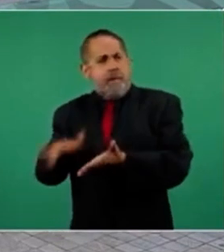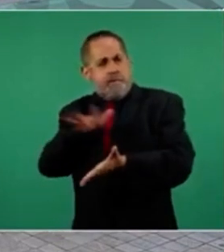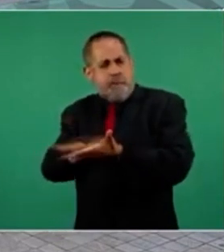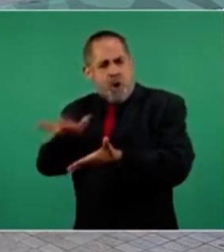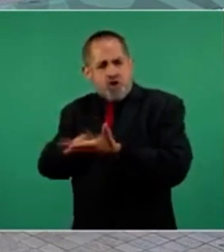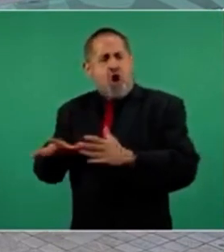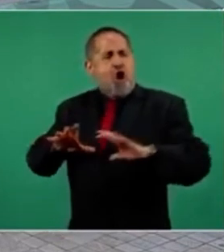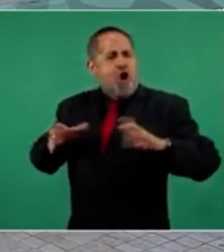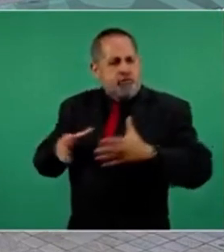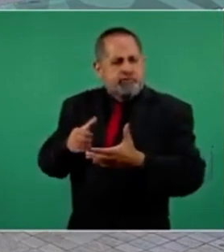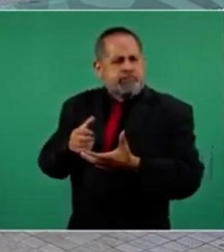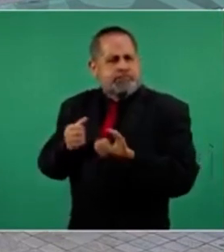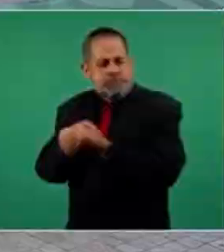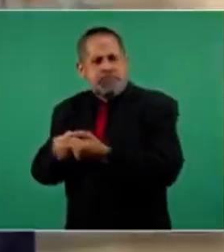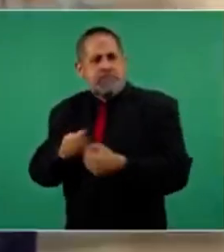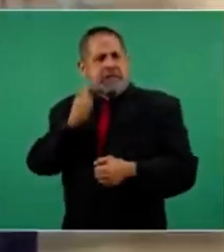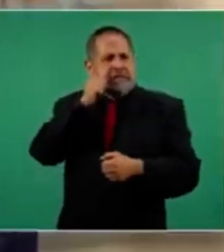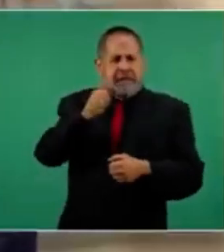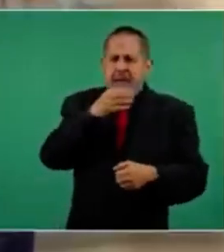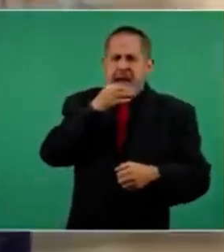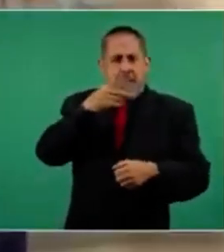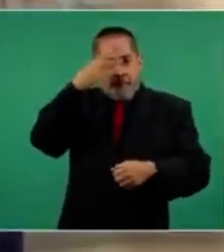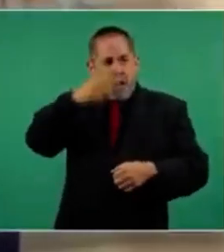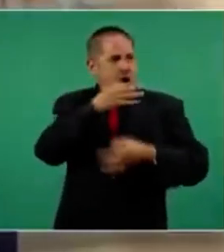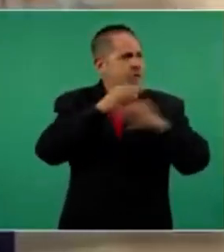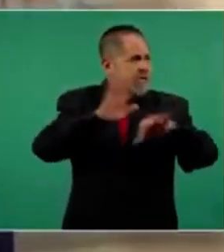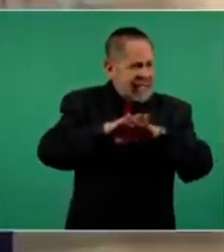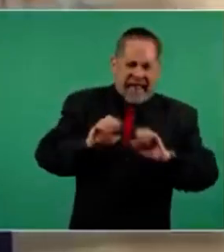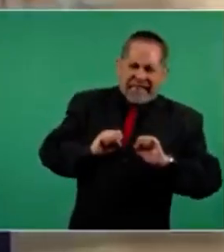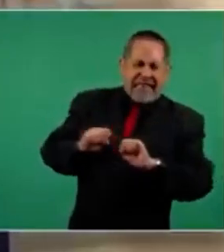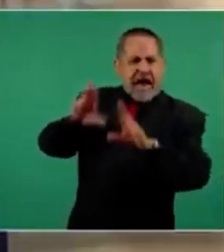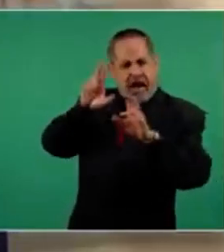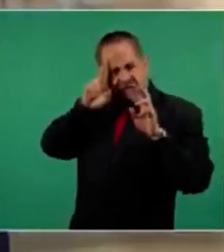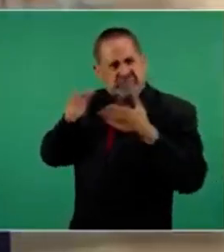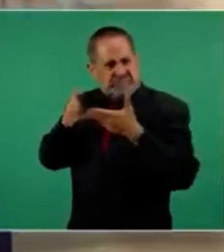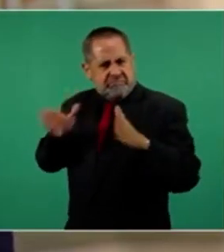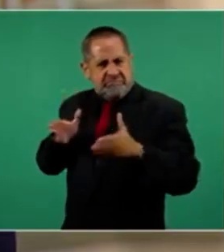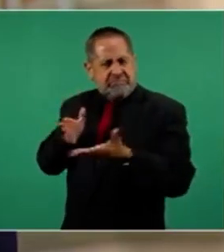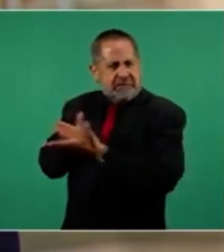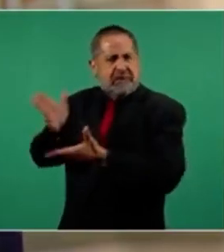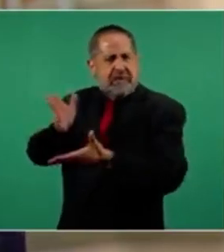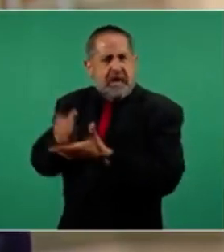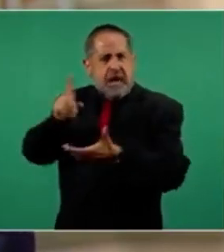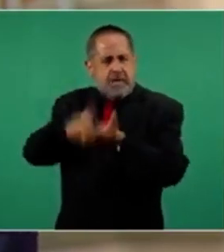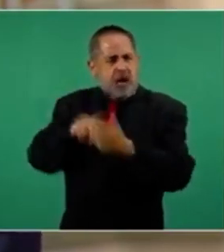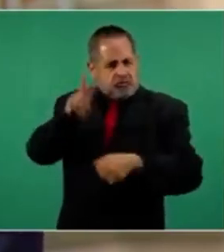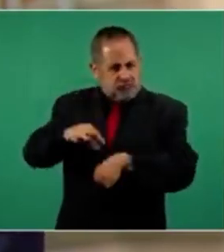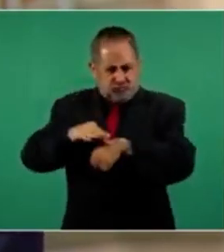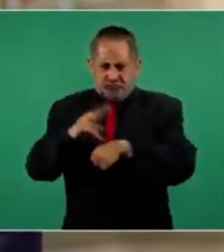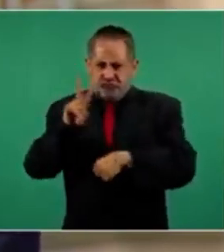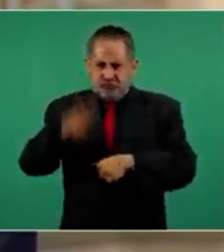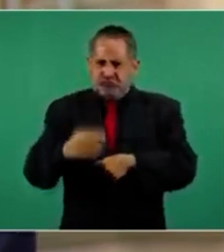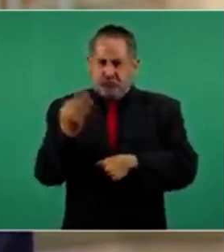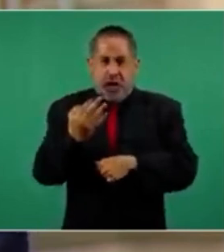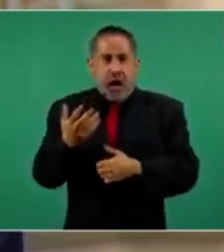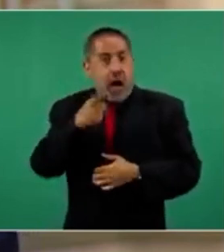por el levantamiento del bloqueo y porque se convierta el voto anual de Naciones Unidas en hechos concretos,